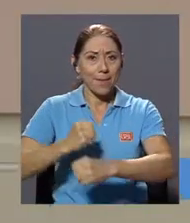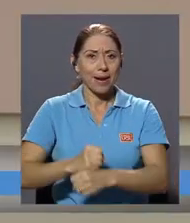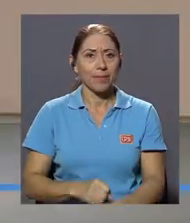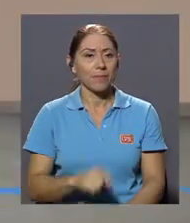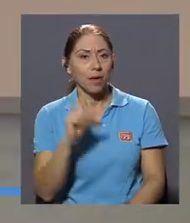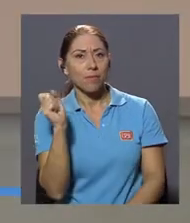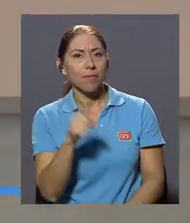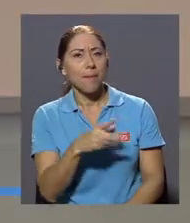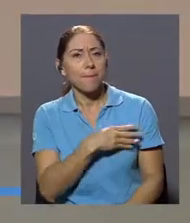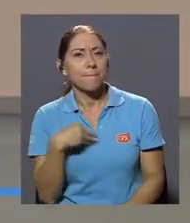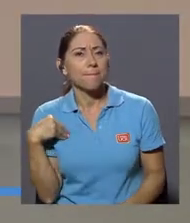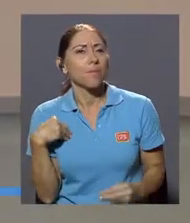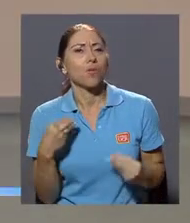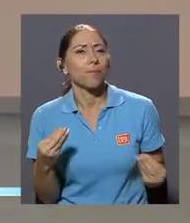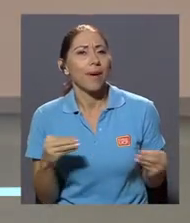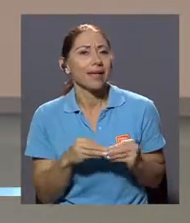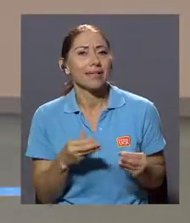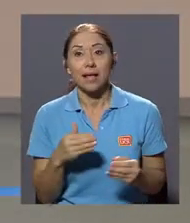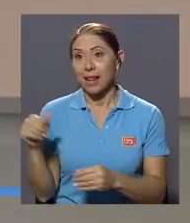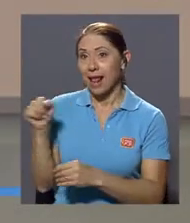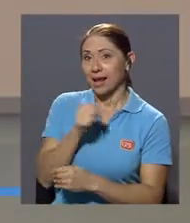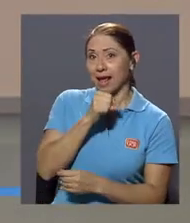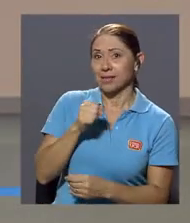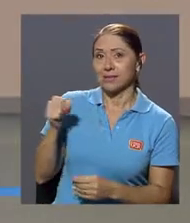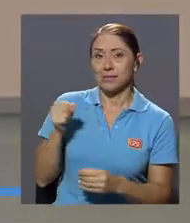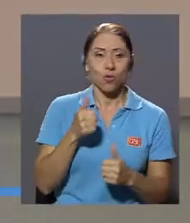que más le gustó? La canción. ¿Cuál?